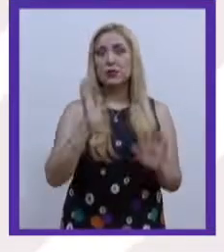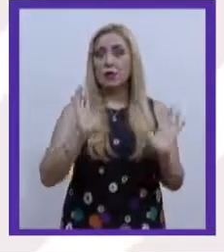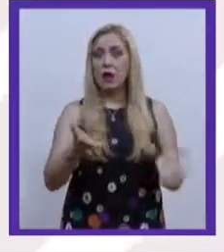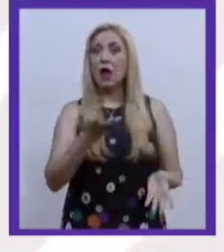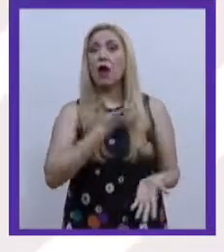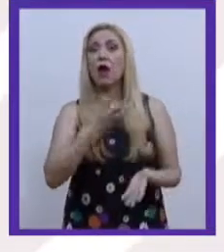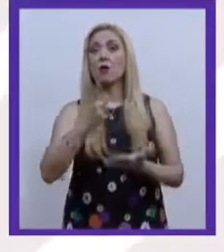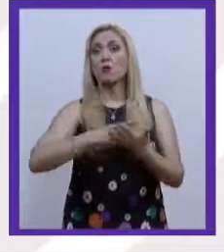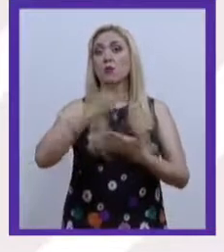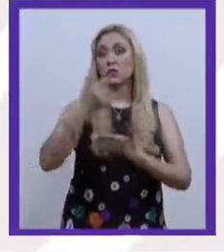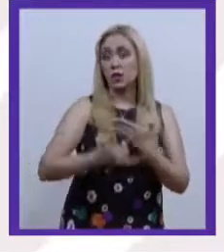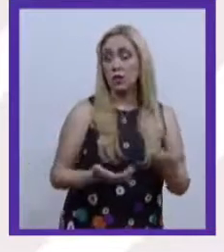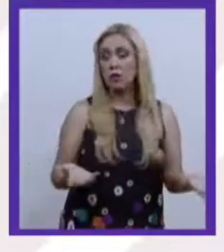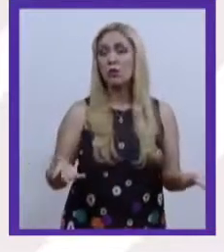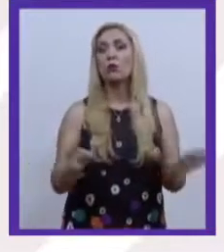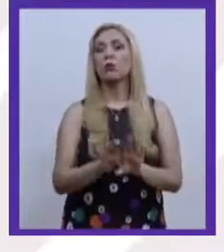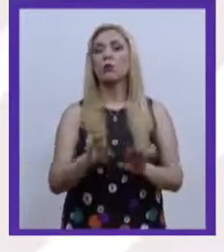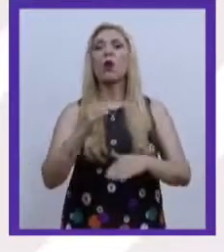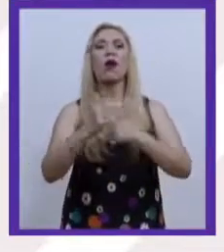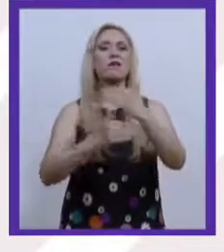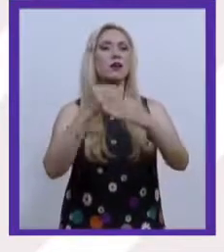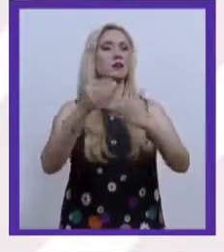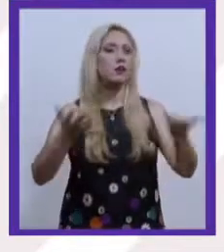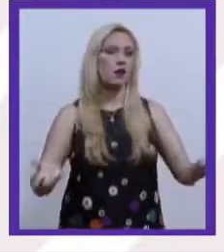algún proyecto y cómo va avanzando.